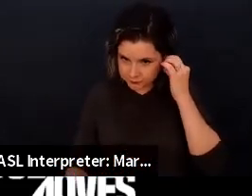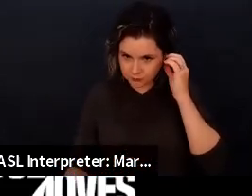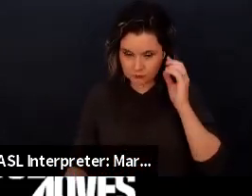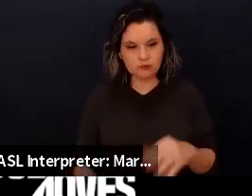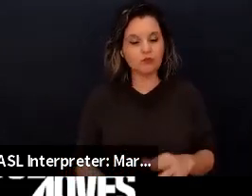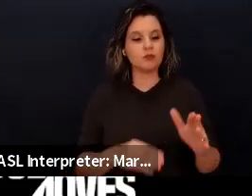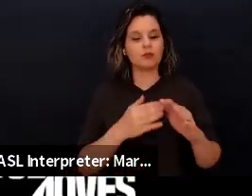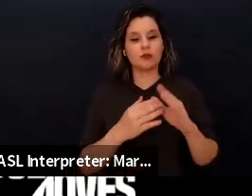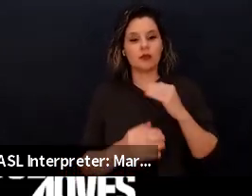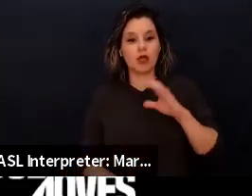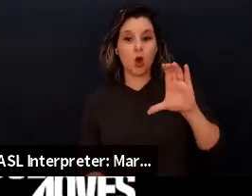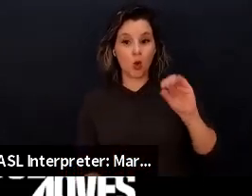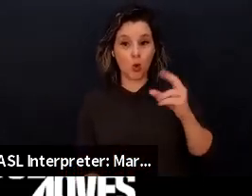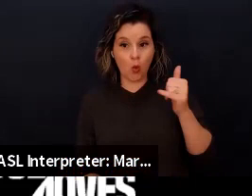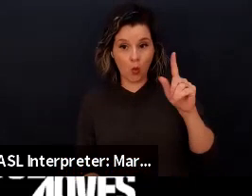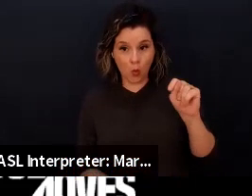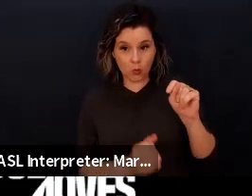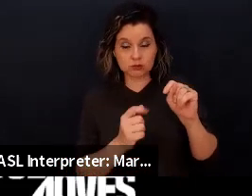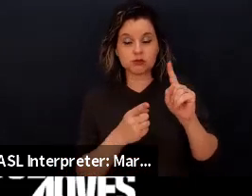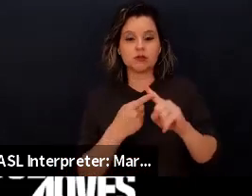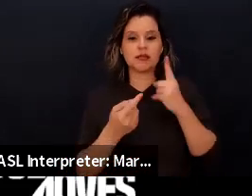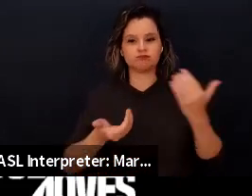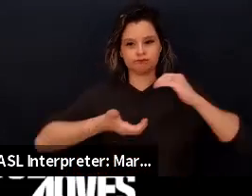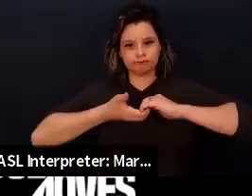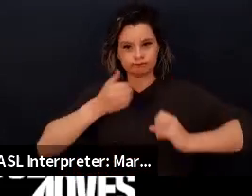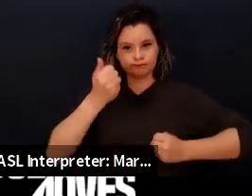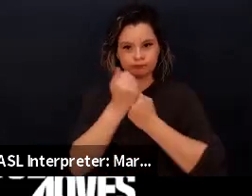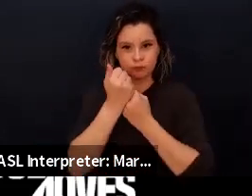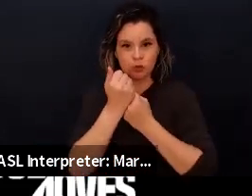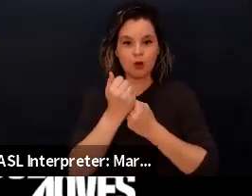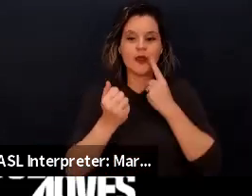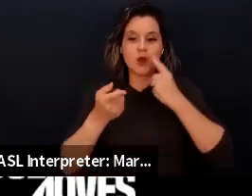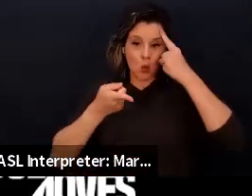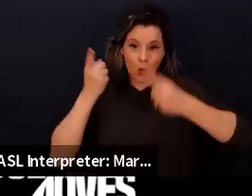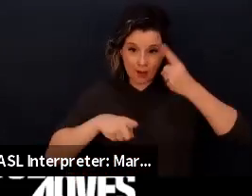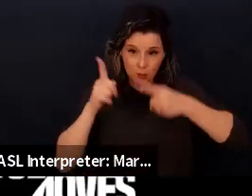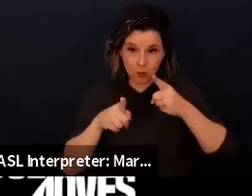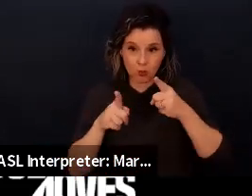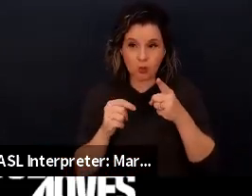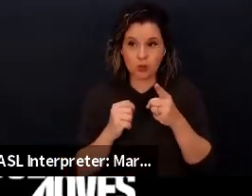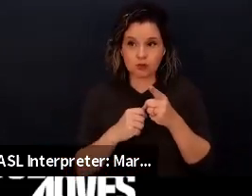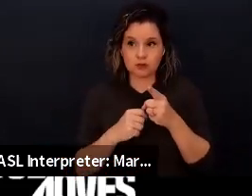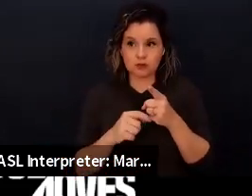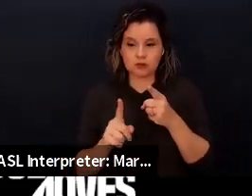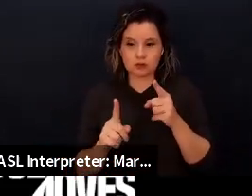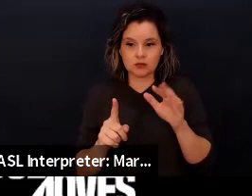La cohort unió fuerzas y colaboró, permítanme un segundito,